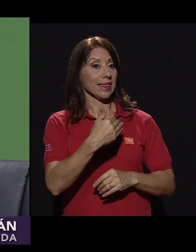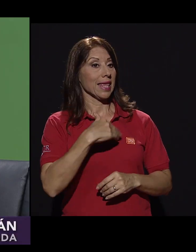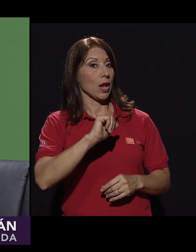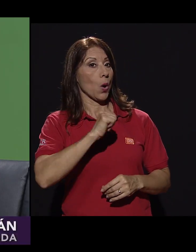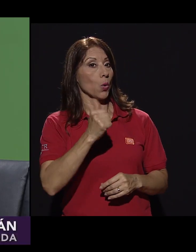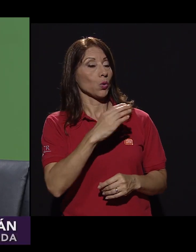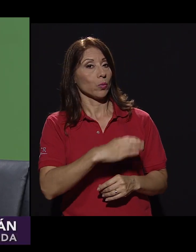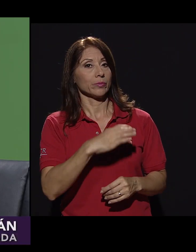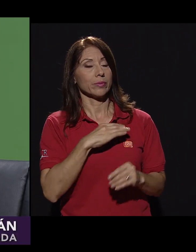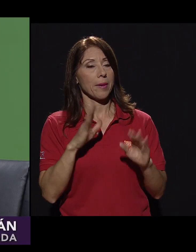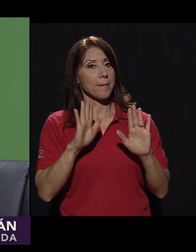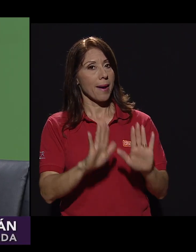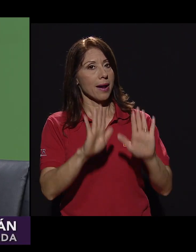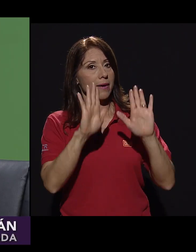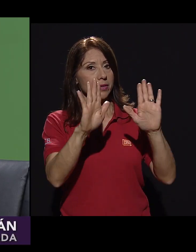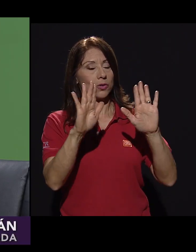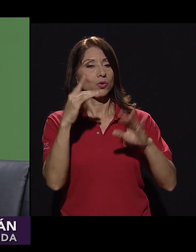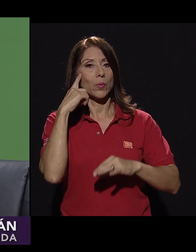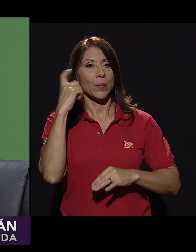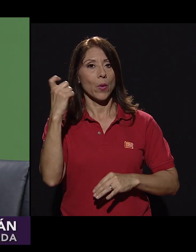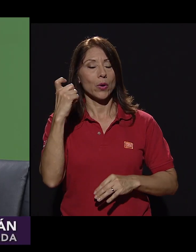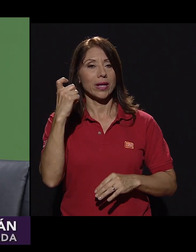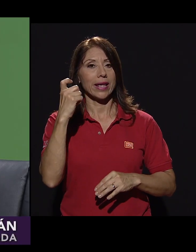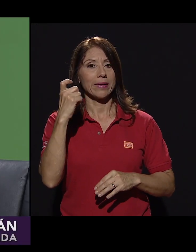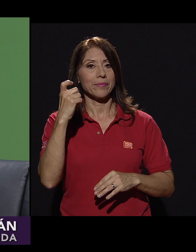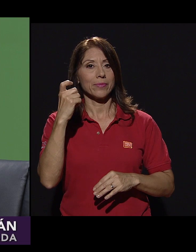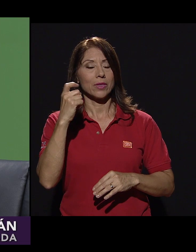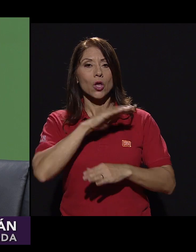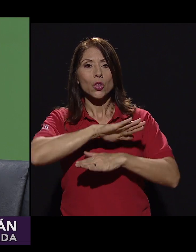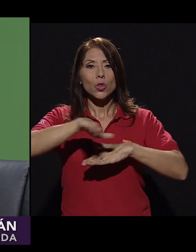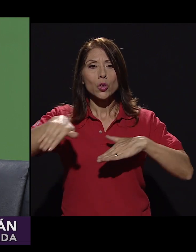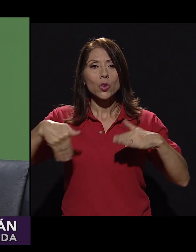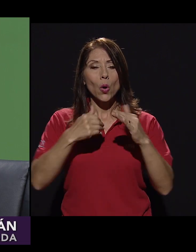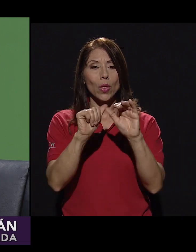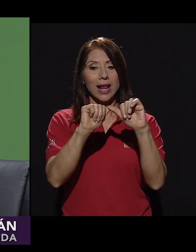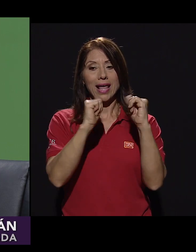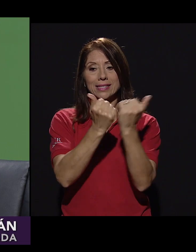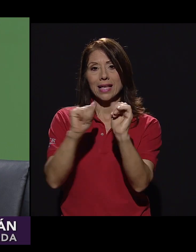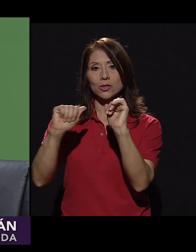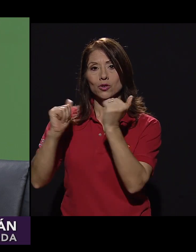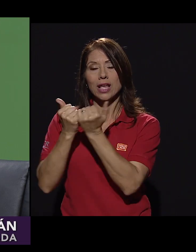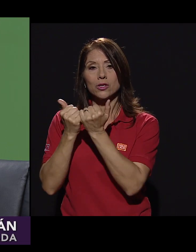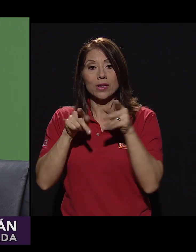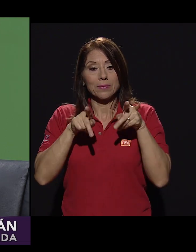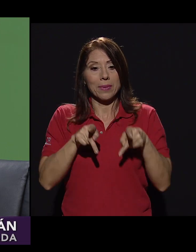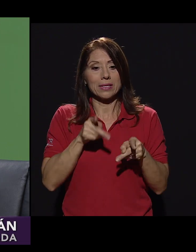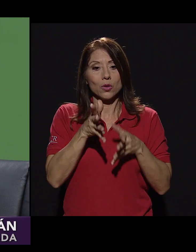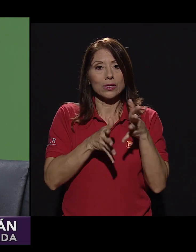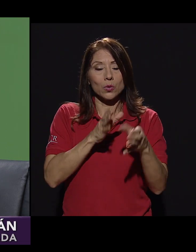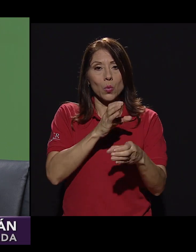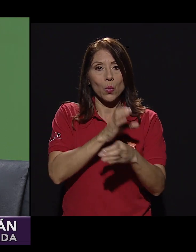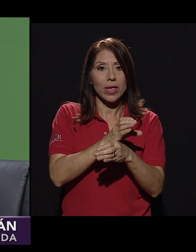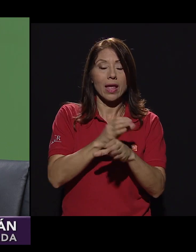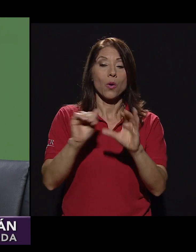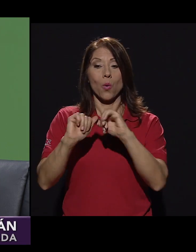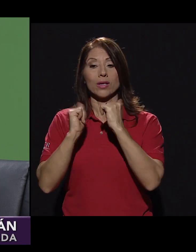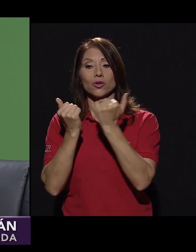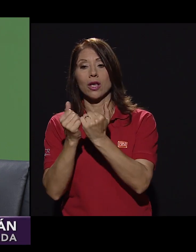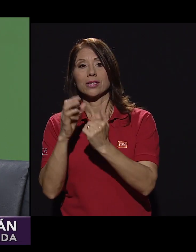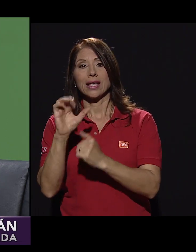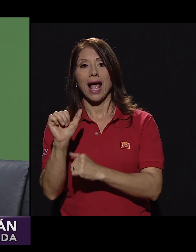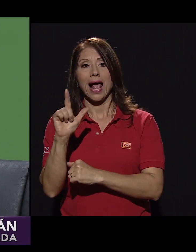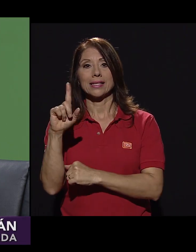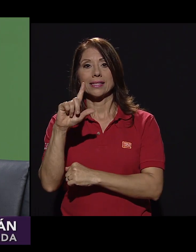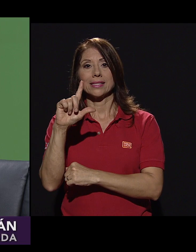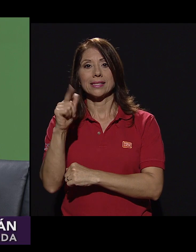ingrediente Maravilloso Porque nos reunimos Todas las asociaciones De cuidadores O asociaciones